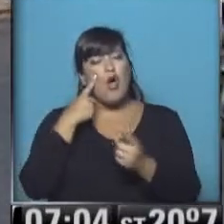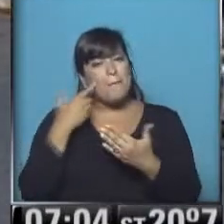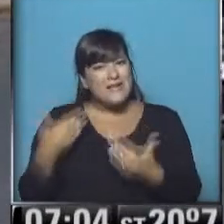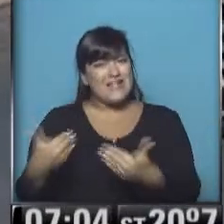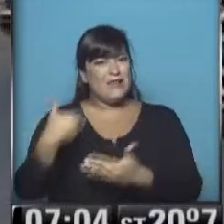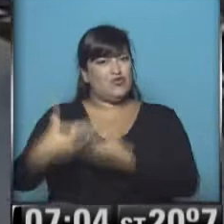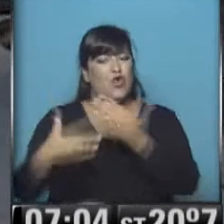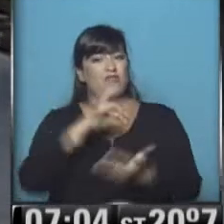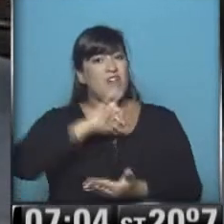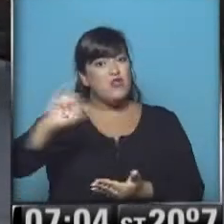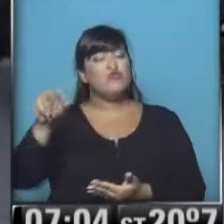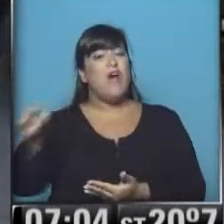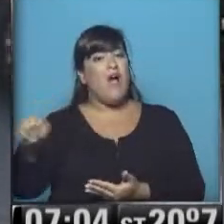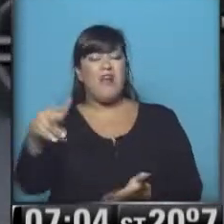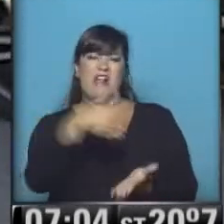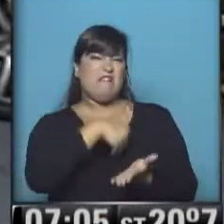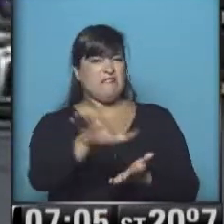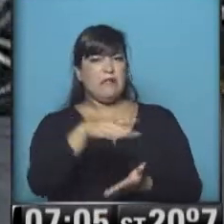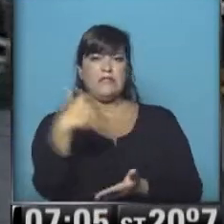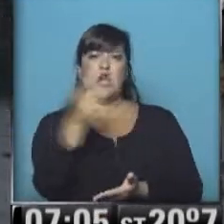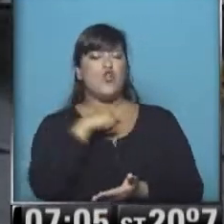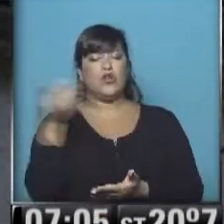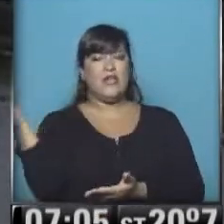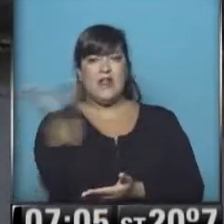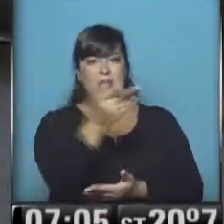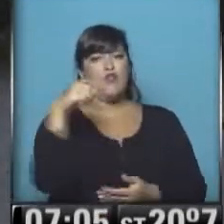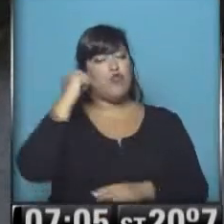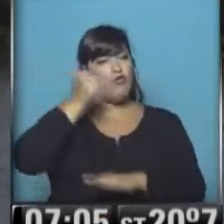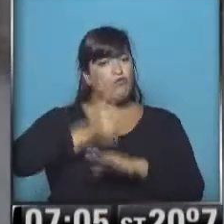destino, la rechaza. Nosotros nos quedamos aquí para informar.